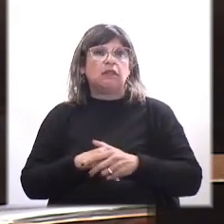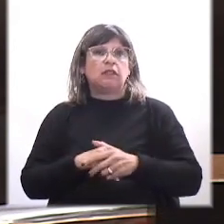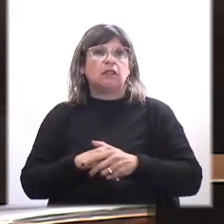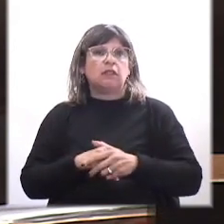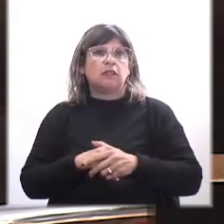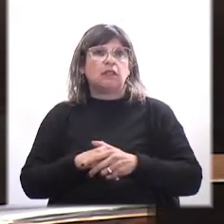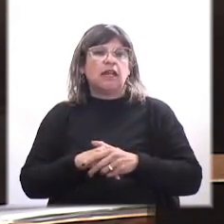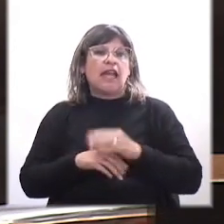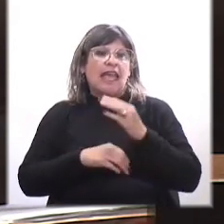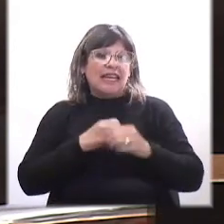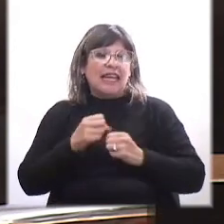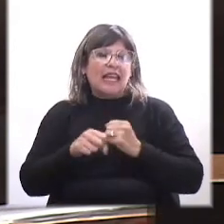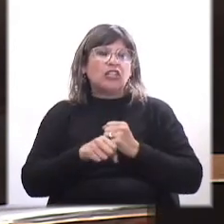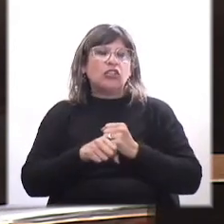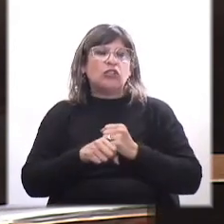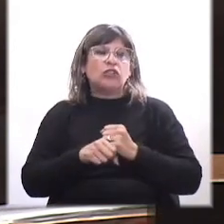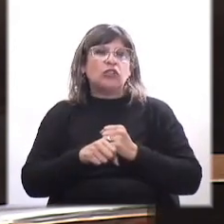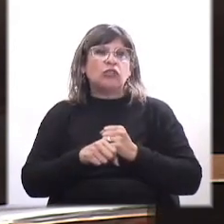se ubica en el año